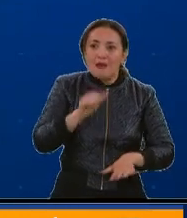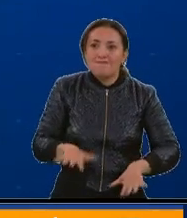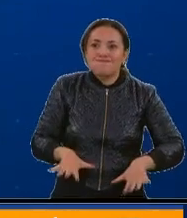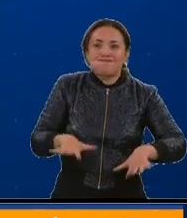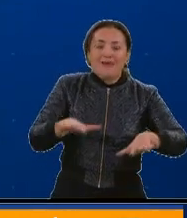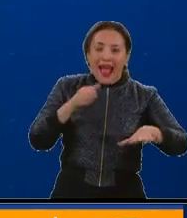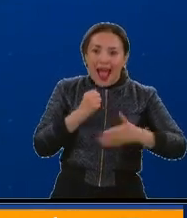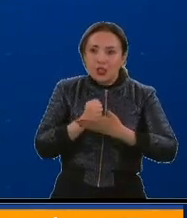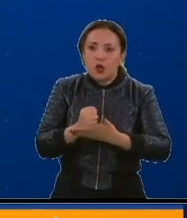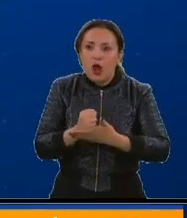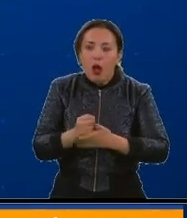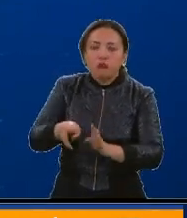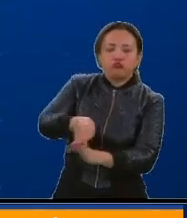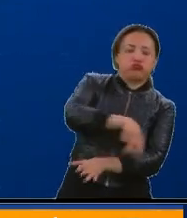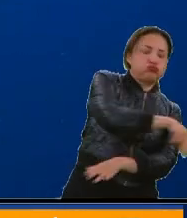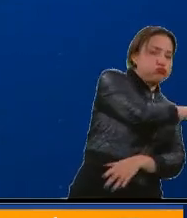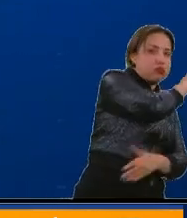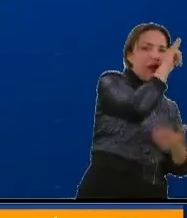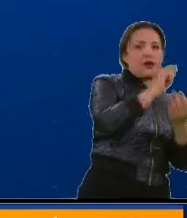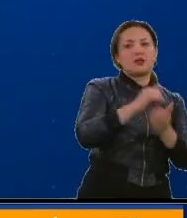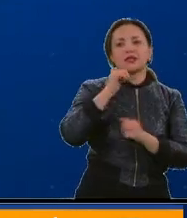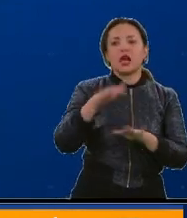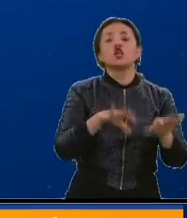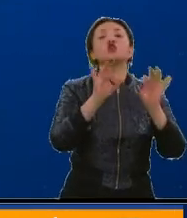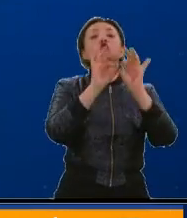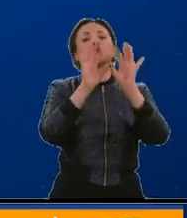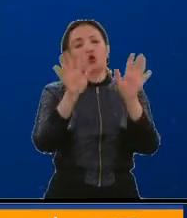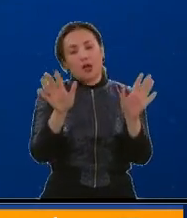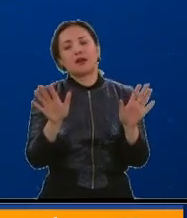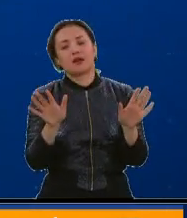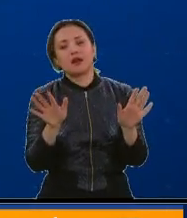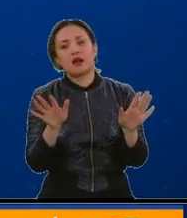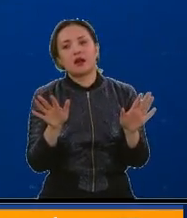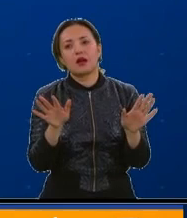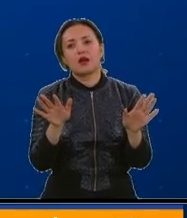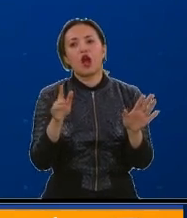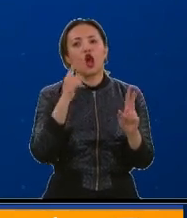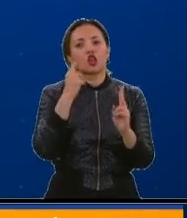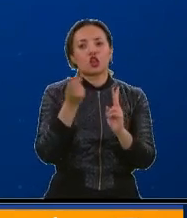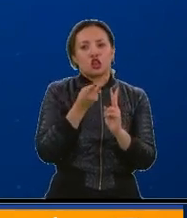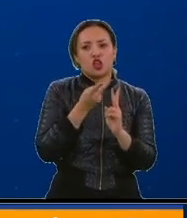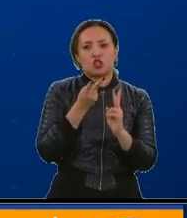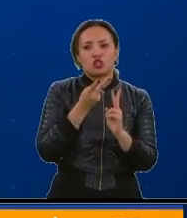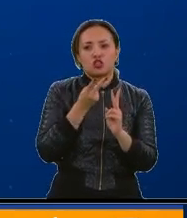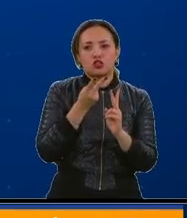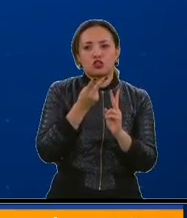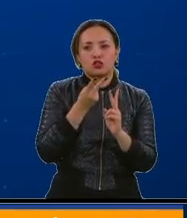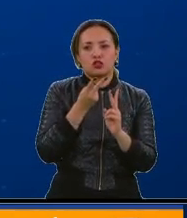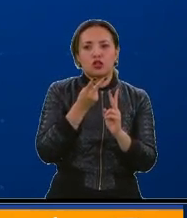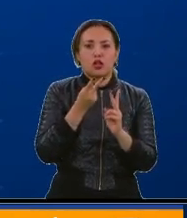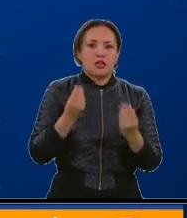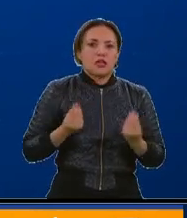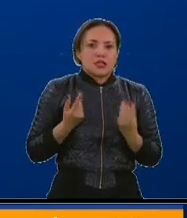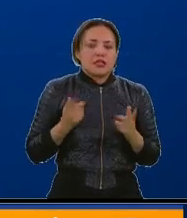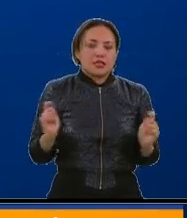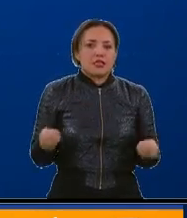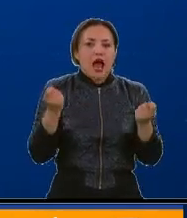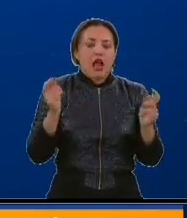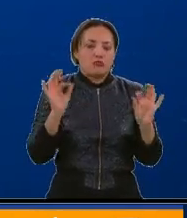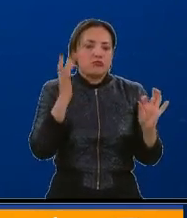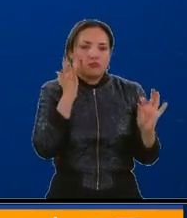pues fueron arrastrados por ella. Por fortuna pues los hombres terminaron sanos y salvos, pero esto fue lo que